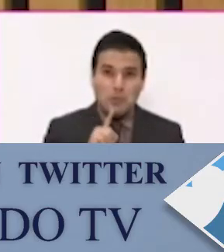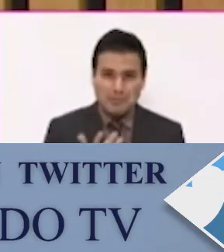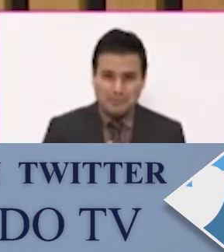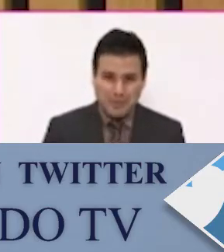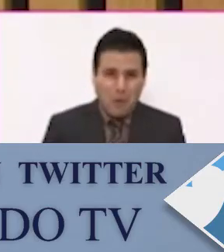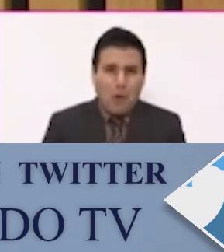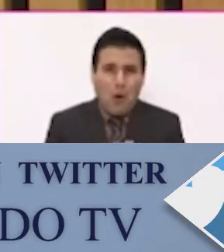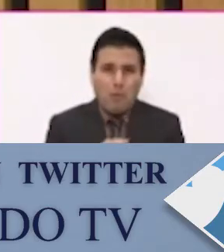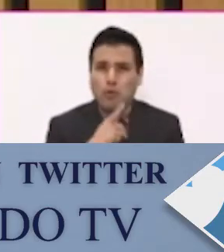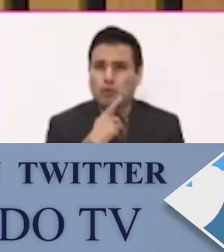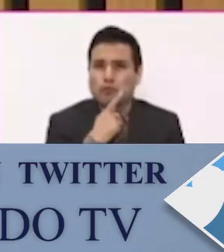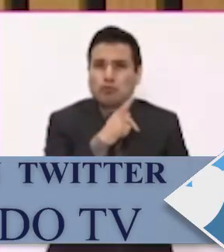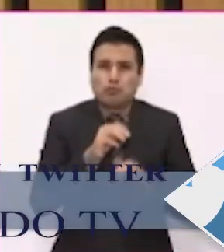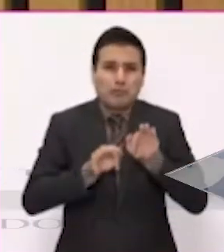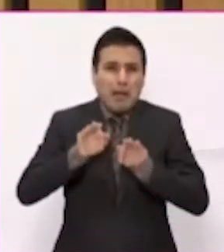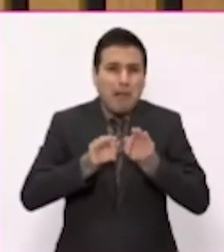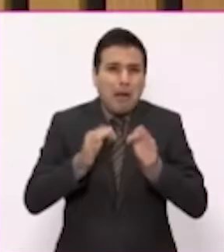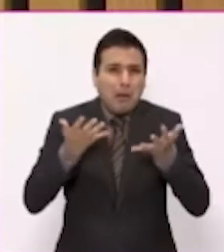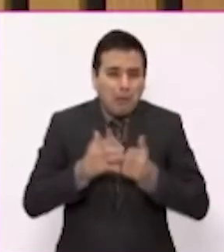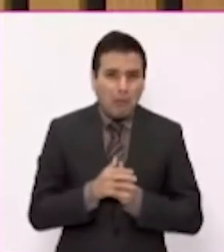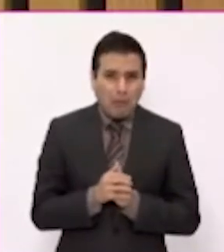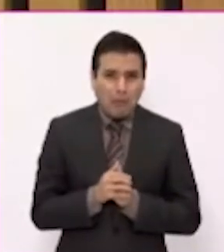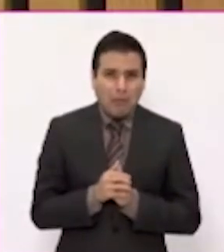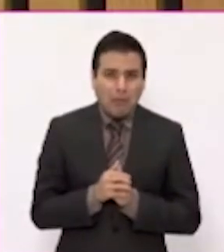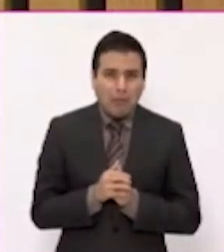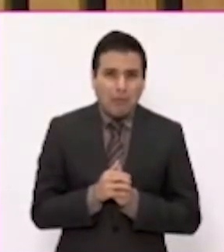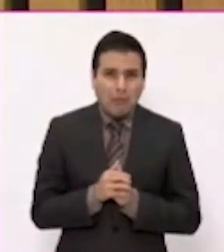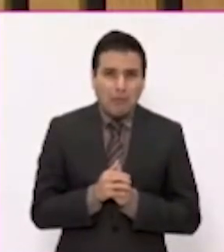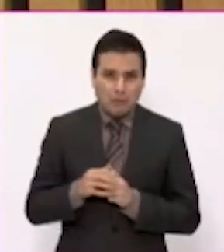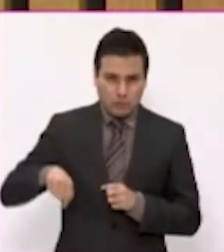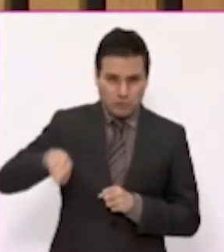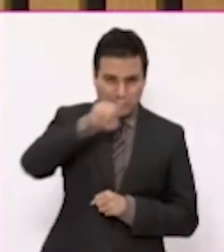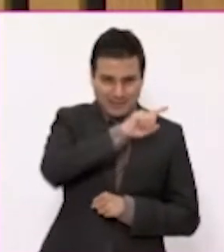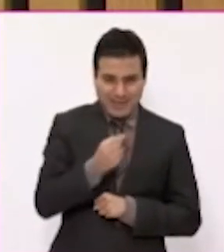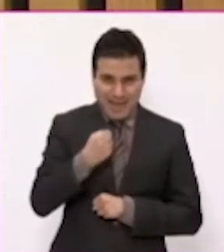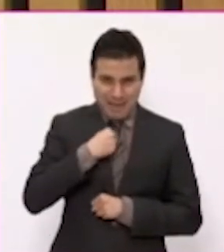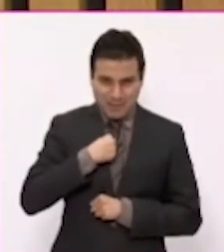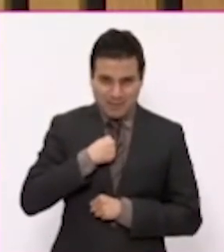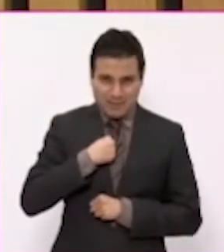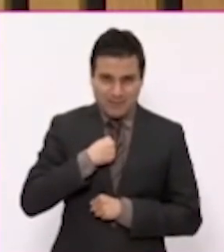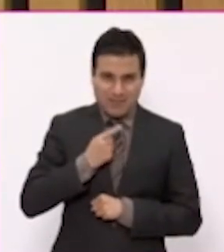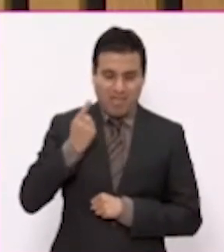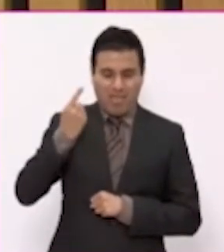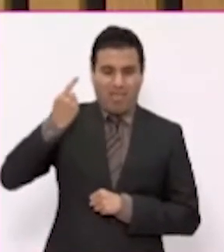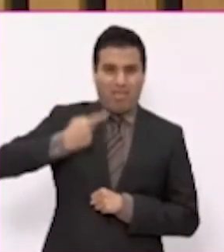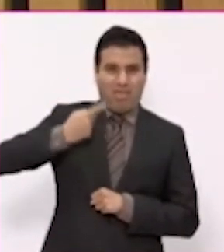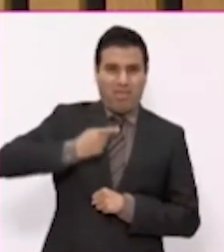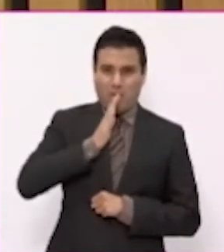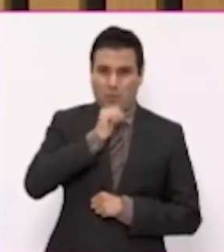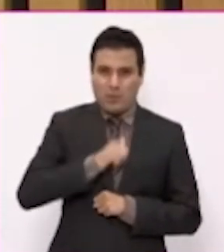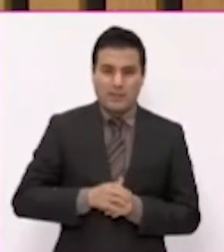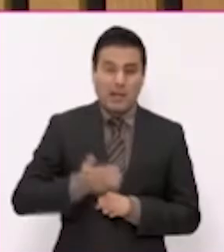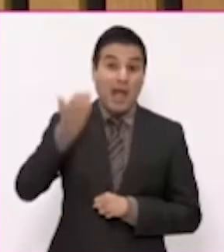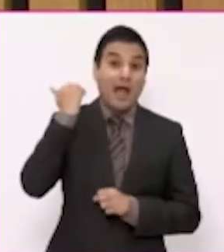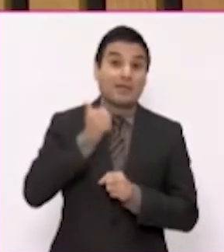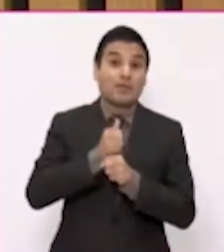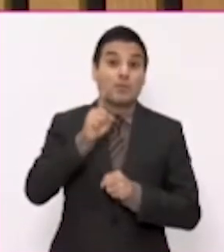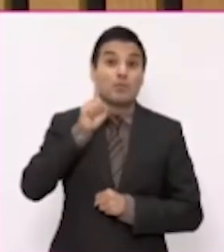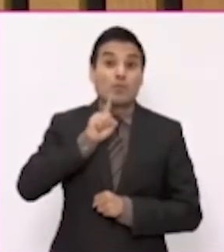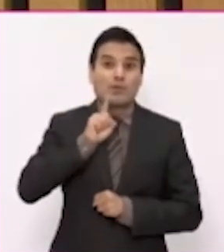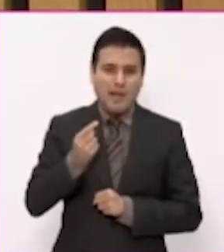en el ejercicio de sus funciones. Fíjense, no pueden ni reconvenirme. A mí nadie me regaña desde que se murió mi abuelita, mucho menos pueden